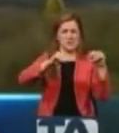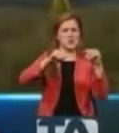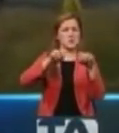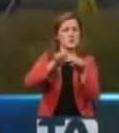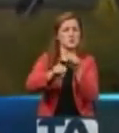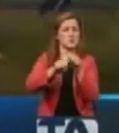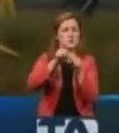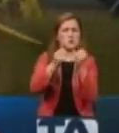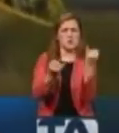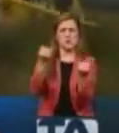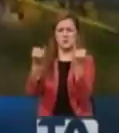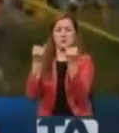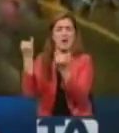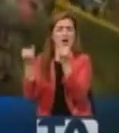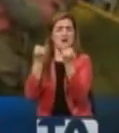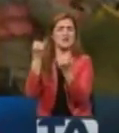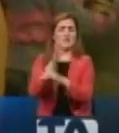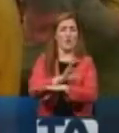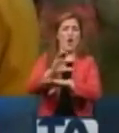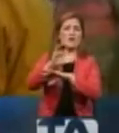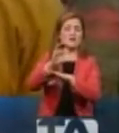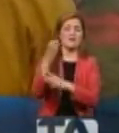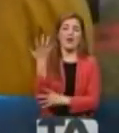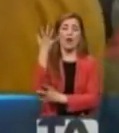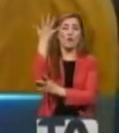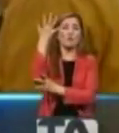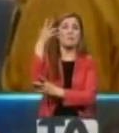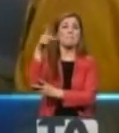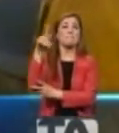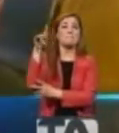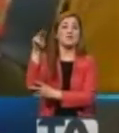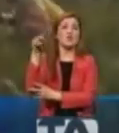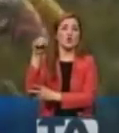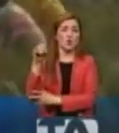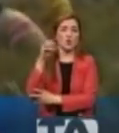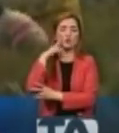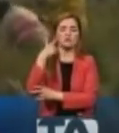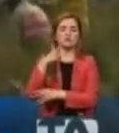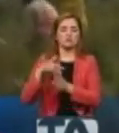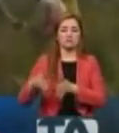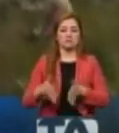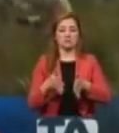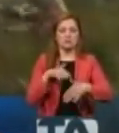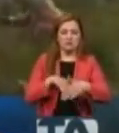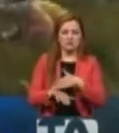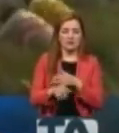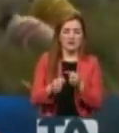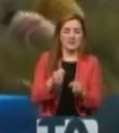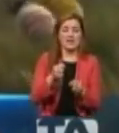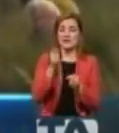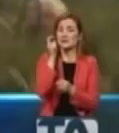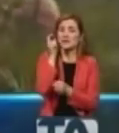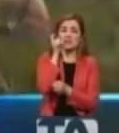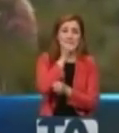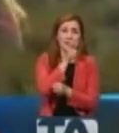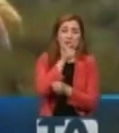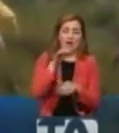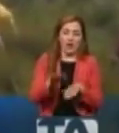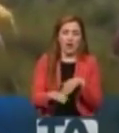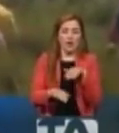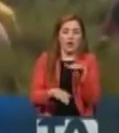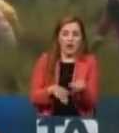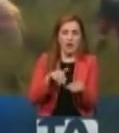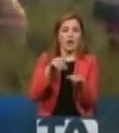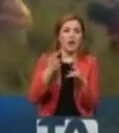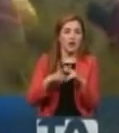destruyendo pajonales y bosques de pino. Debido a la falta de vías de acceso para vehículos, la jornada se realizó, como ven,